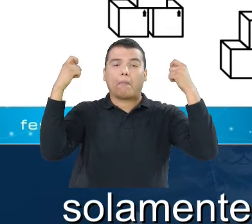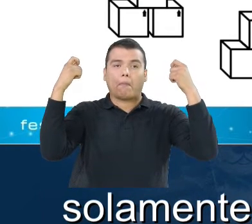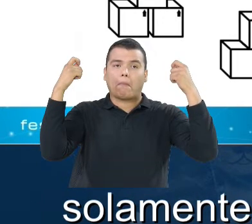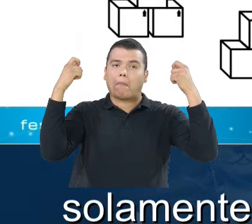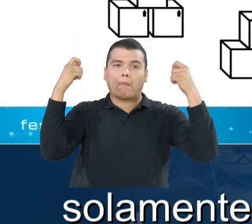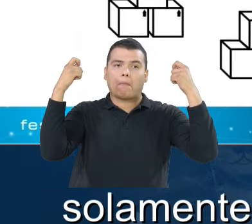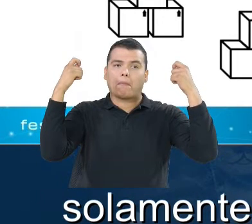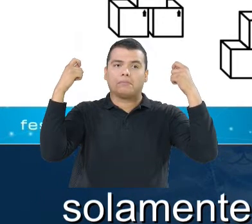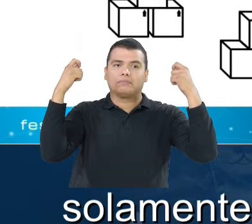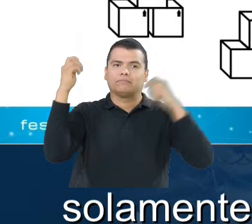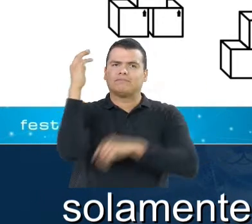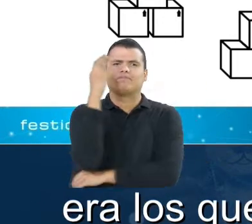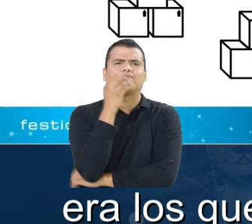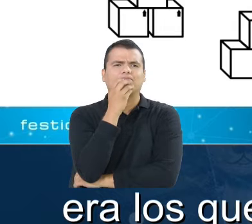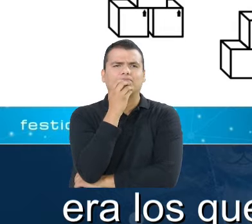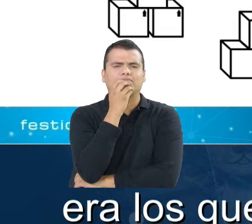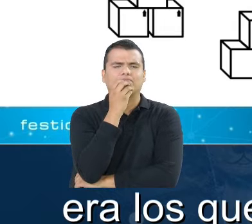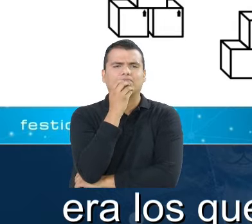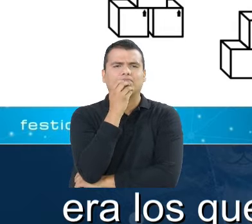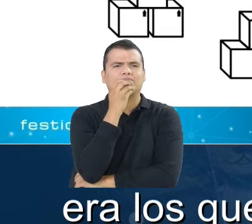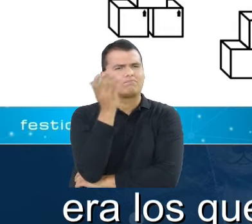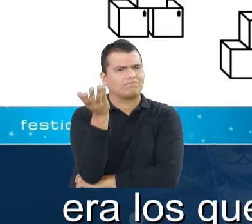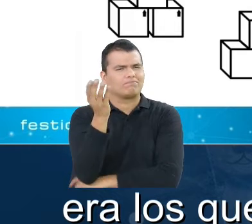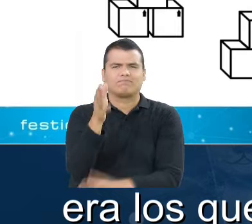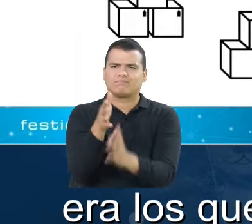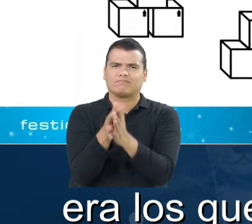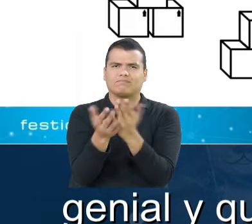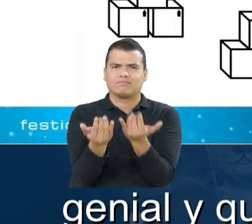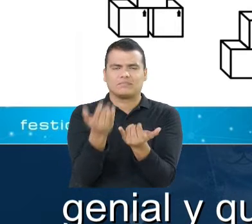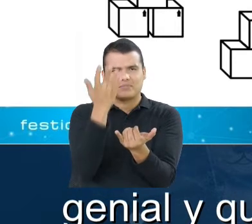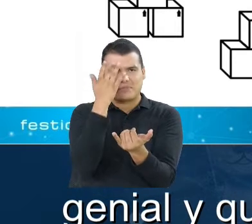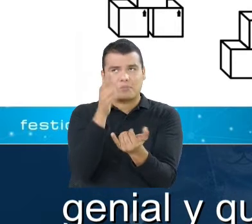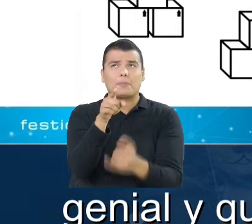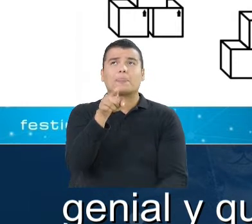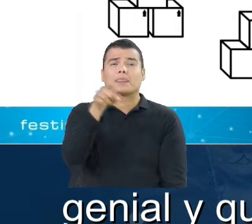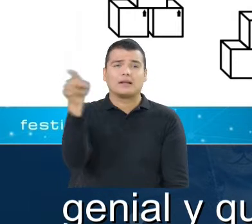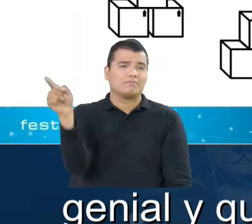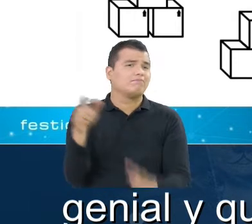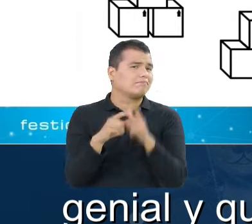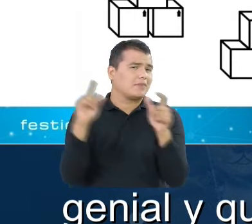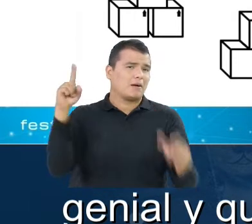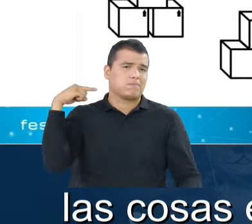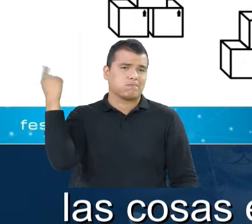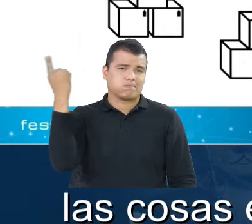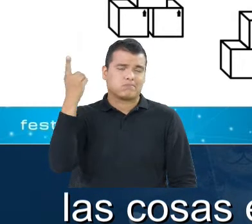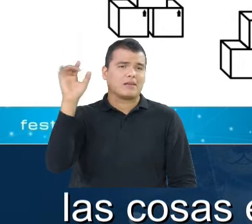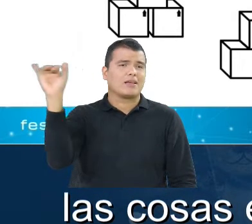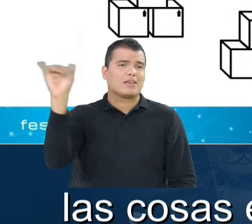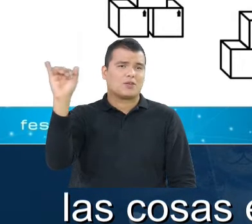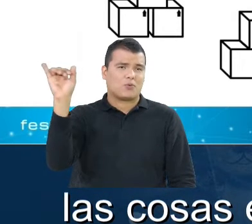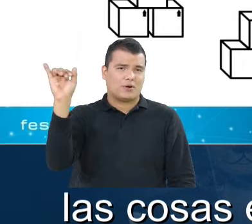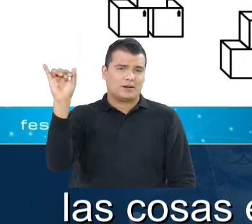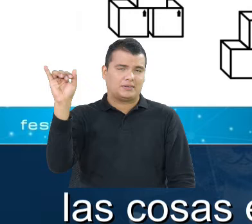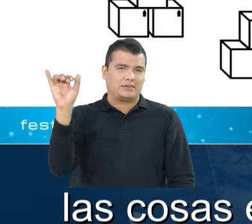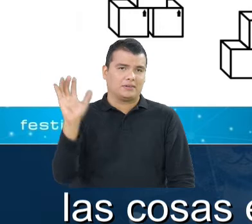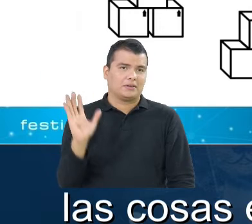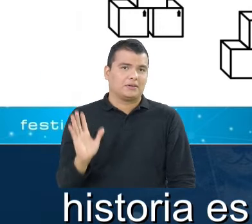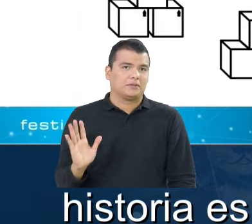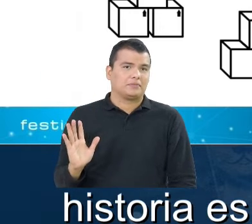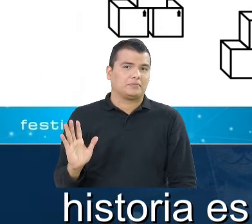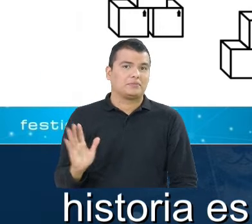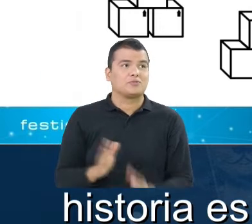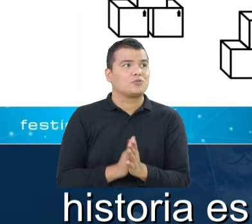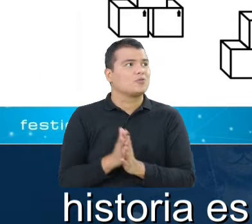locura. ¿Por qué les cuento esta historia? Porque esta historia es la que les pasa a muchas personas en el mundo del emprendimiento. Es que